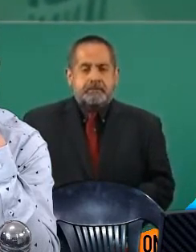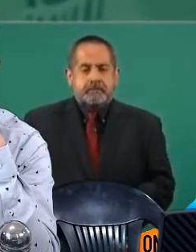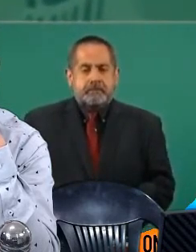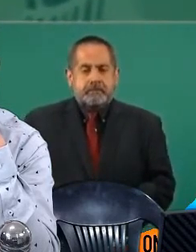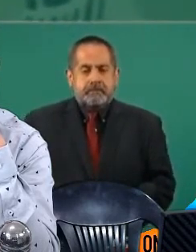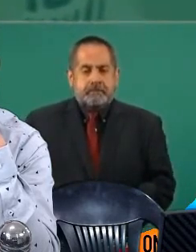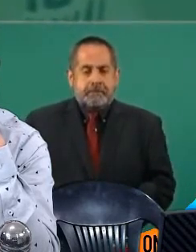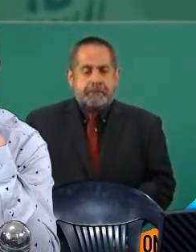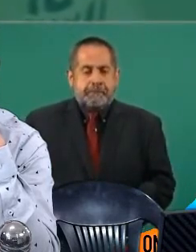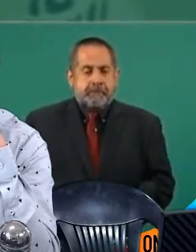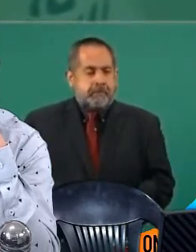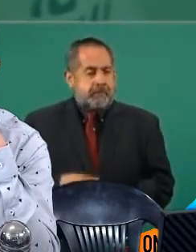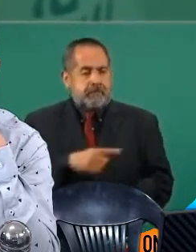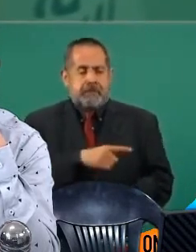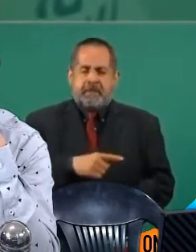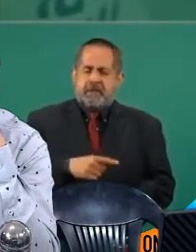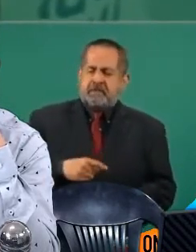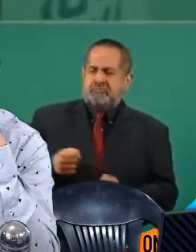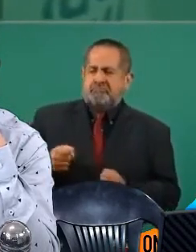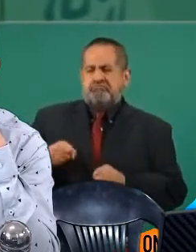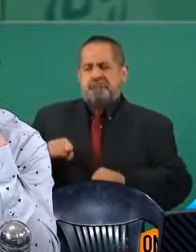actuaban con autoritarismo,